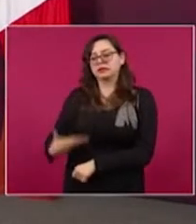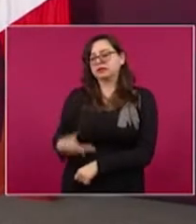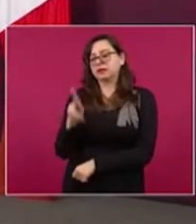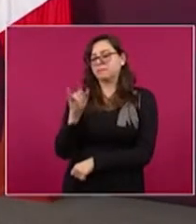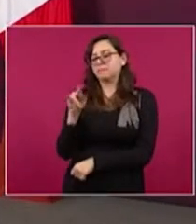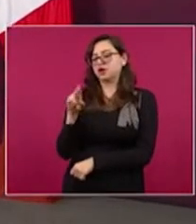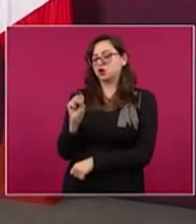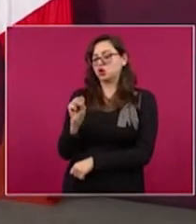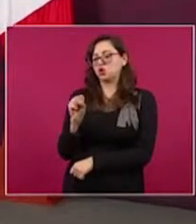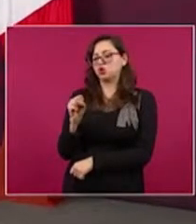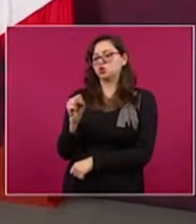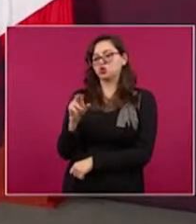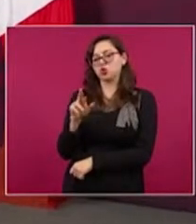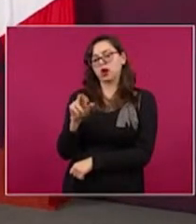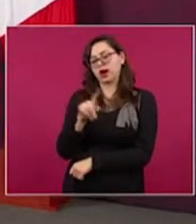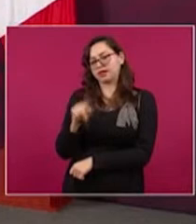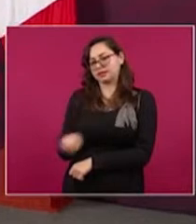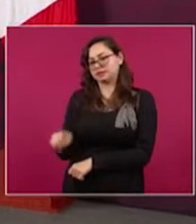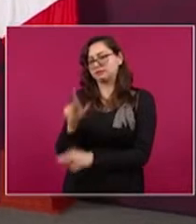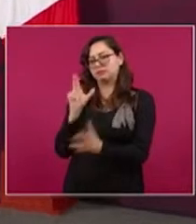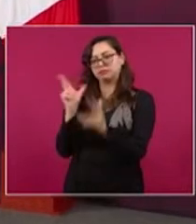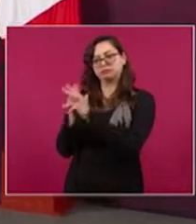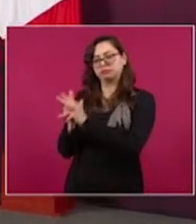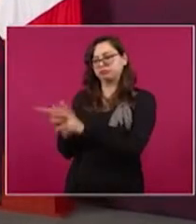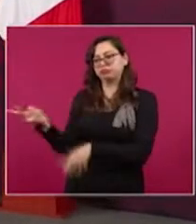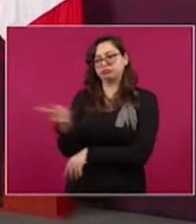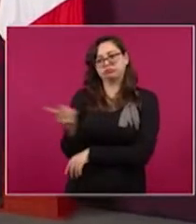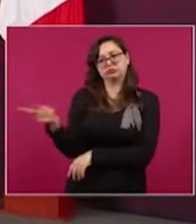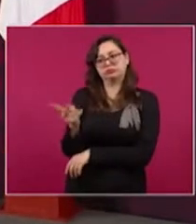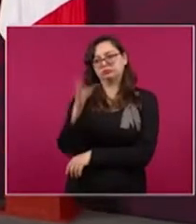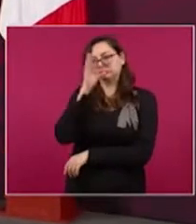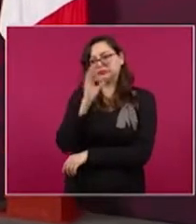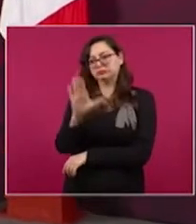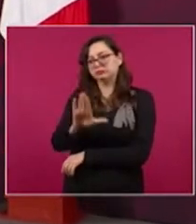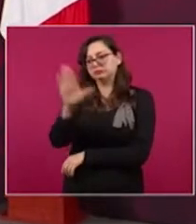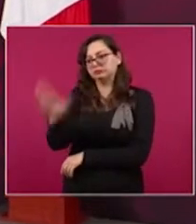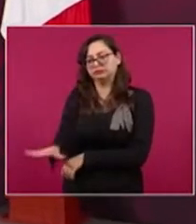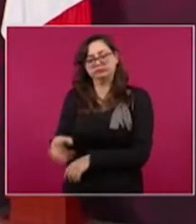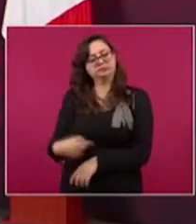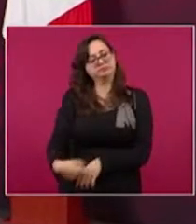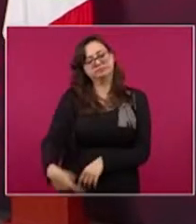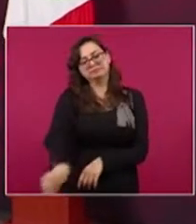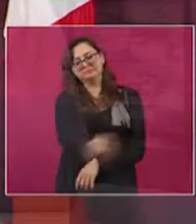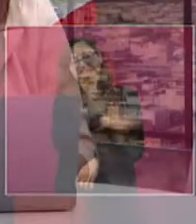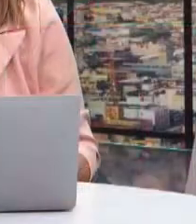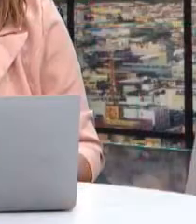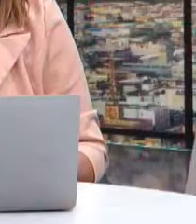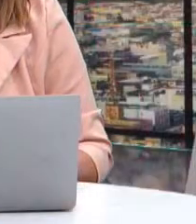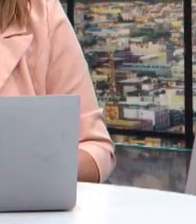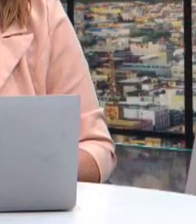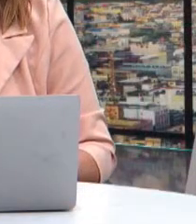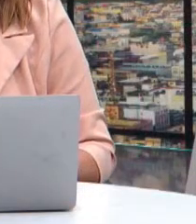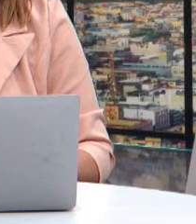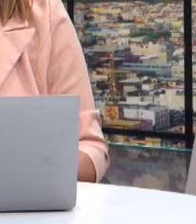Luis, auditorio, es la información que se desprende este jueves desde Palacio Nacional. Seguimos al pendiente. Igual de este